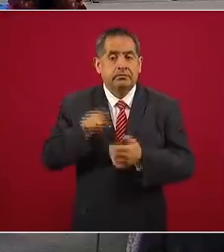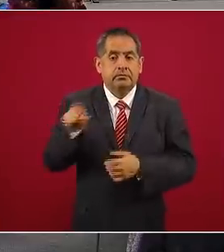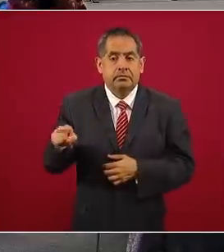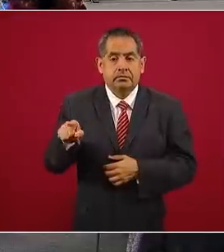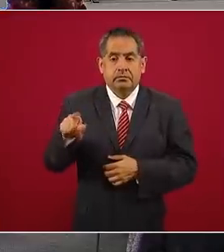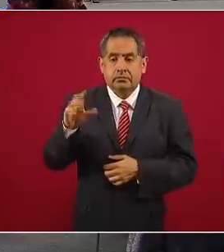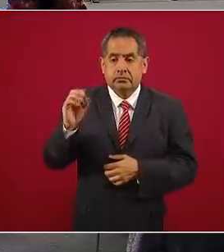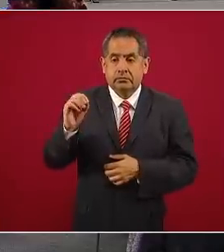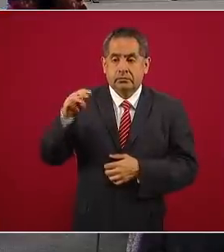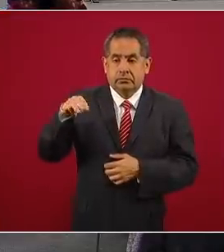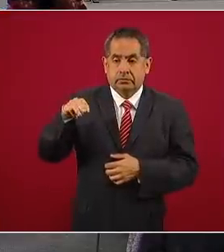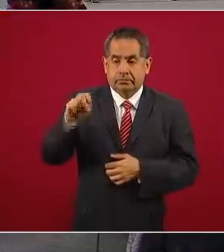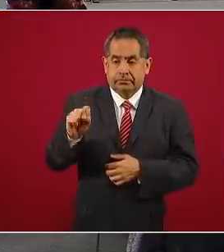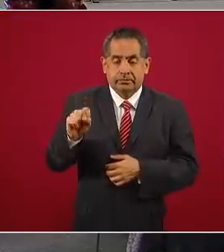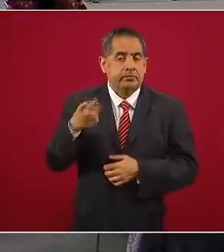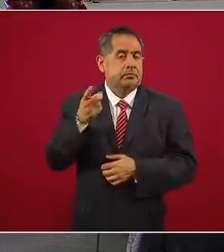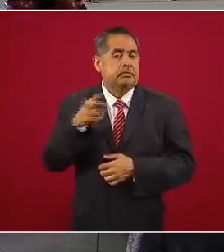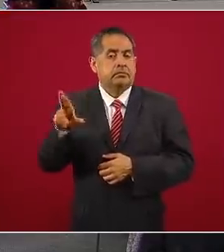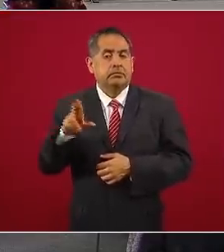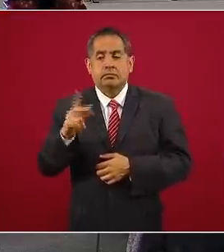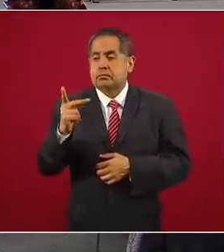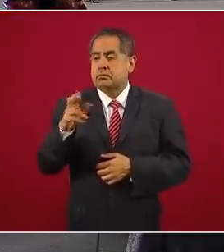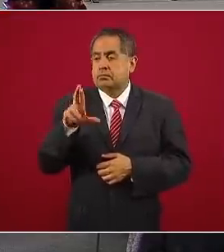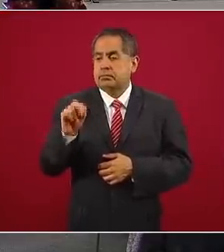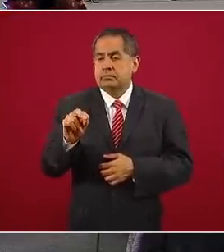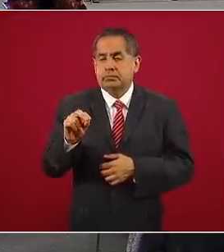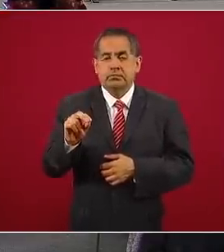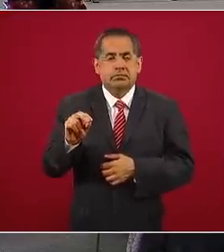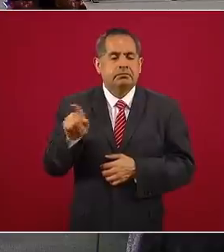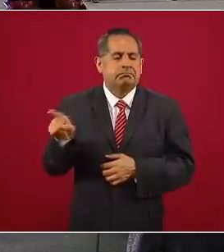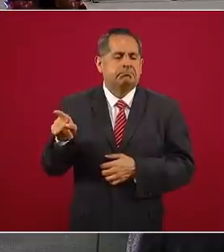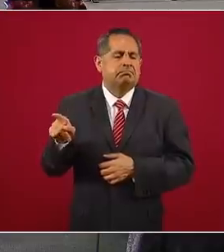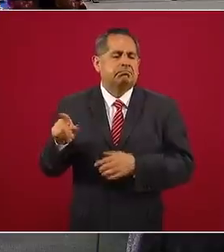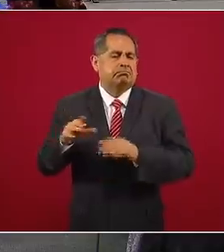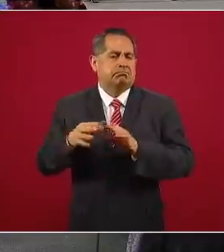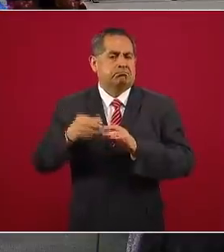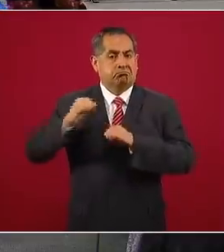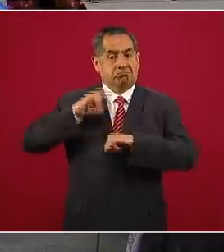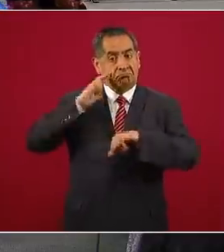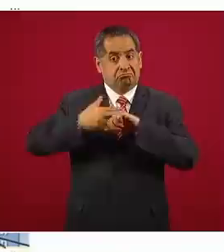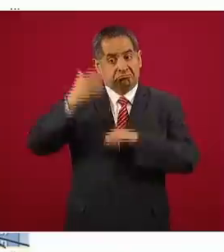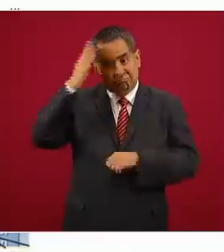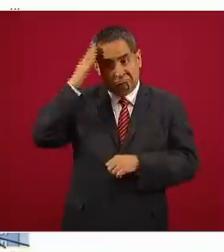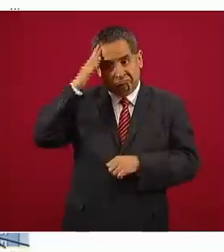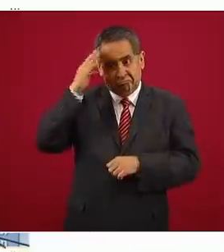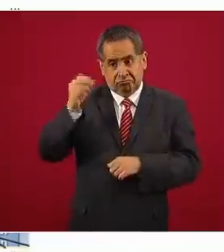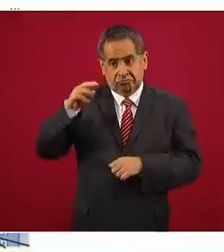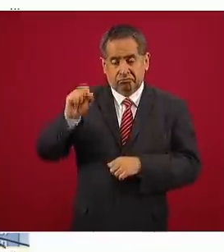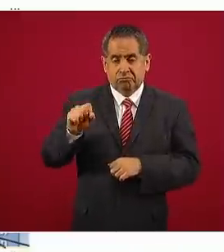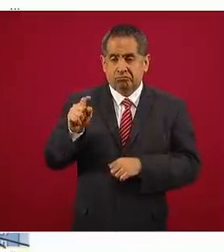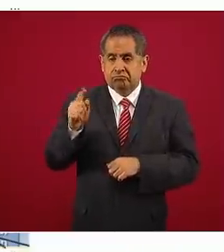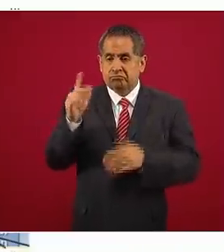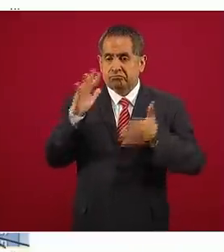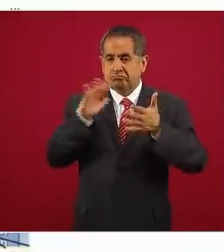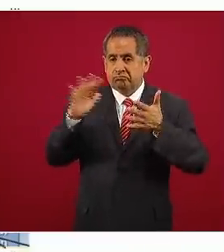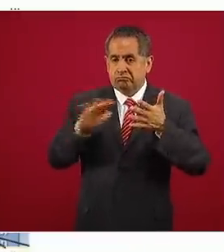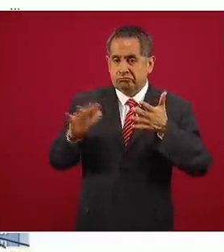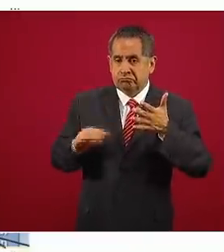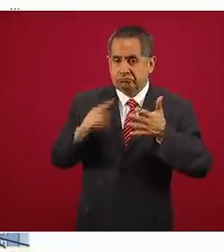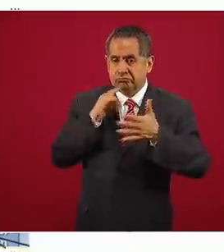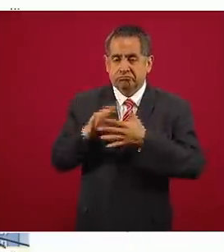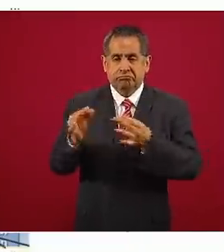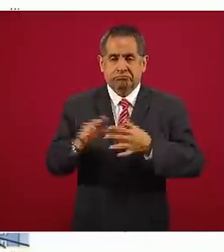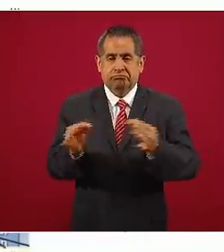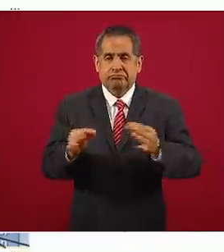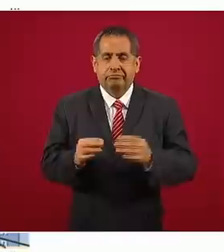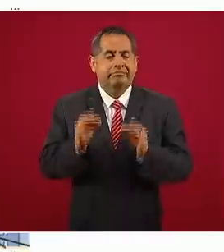organización mundial de la salud del doctor pedro escribe jesus y esto que está en el texto es la